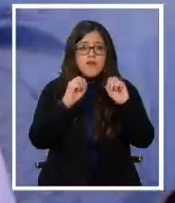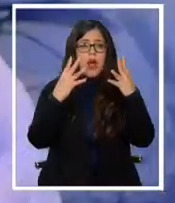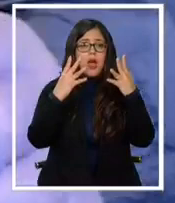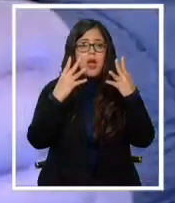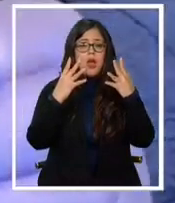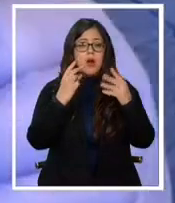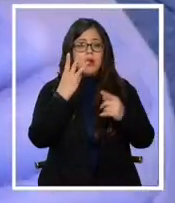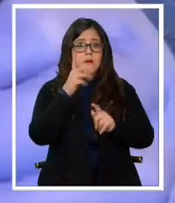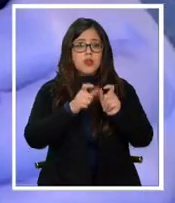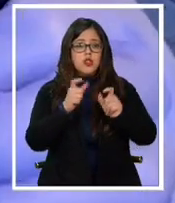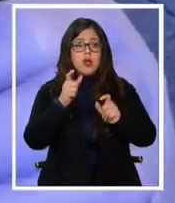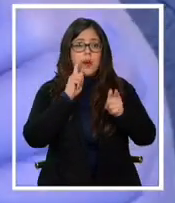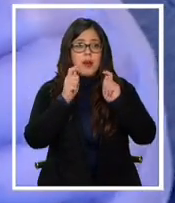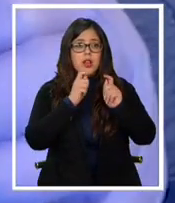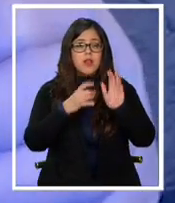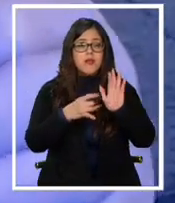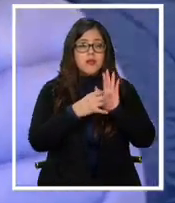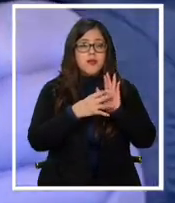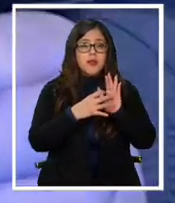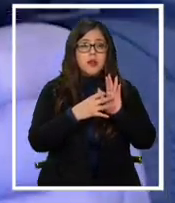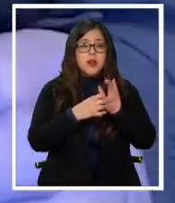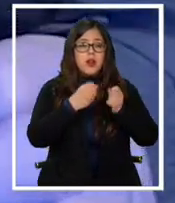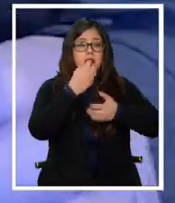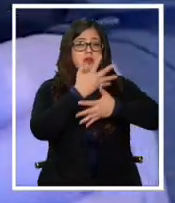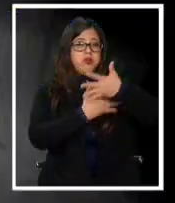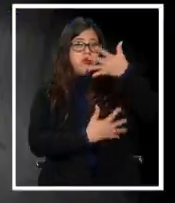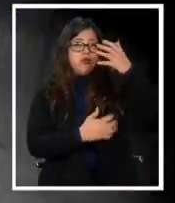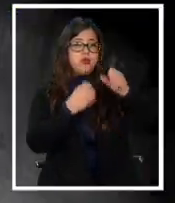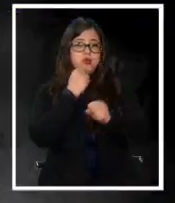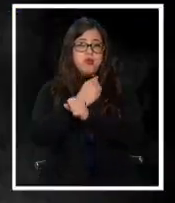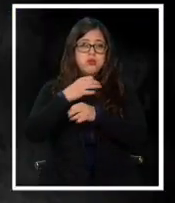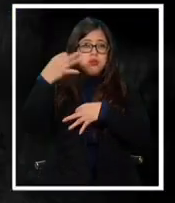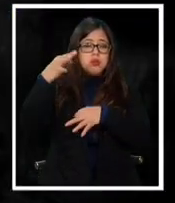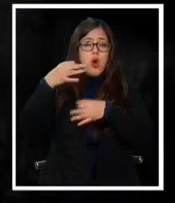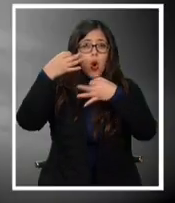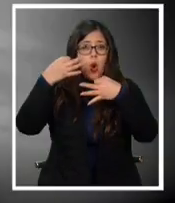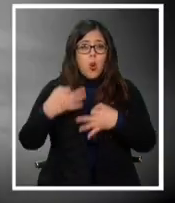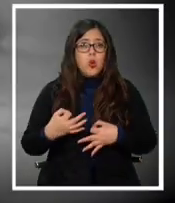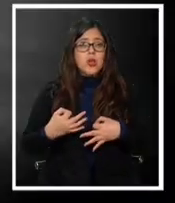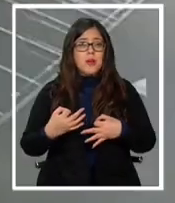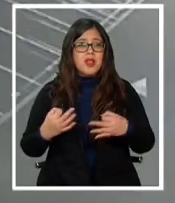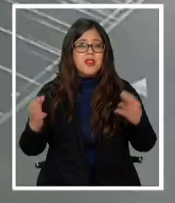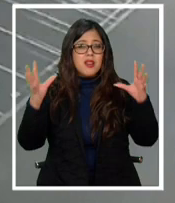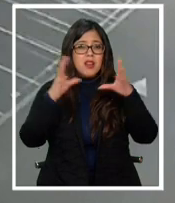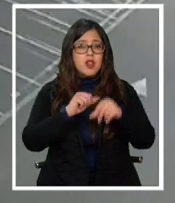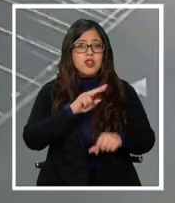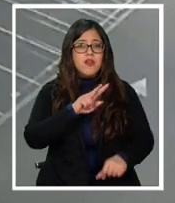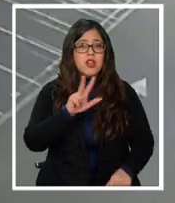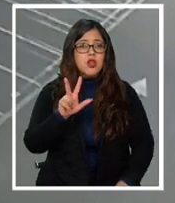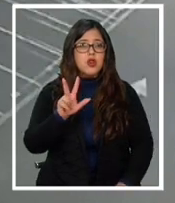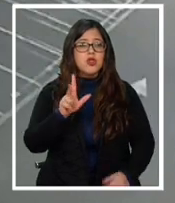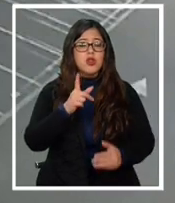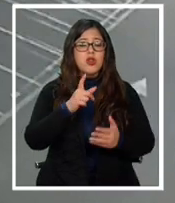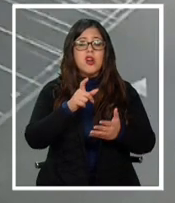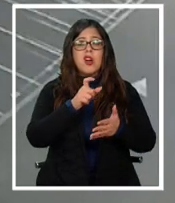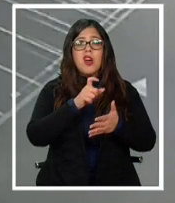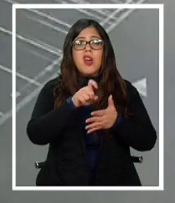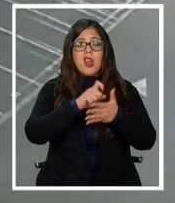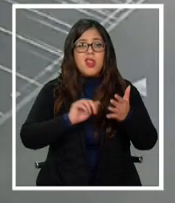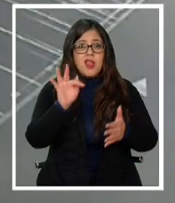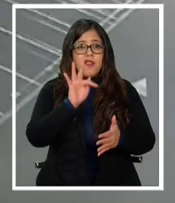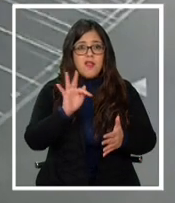Tres peligrosos delincuentes juveniles de amplio prontuario que se cruzaron en su camino la noche del 28 de febrero del